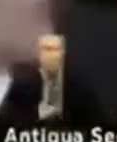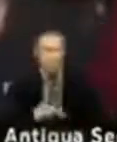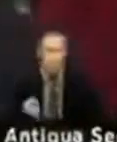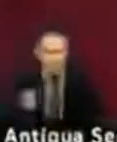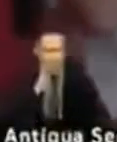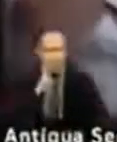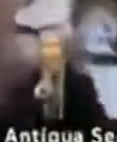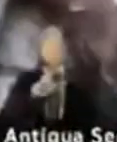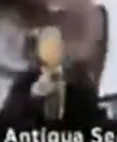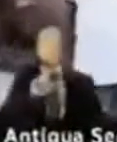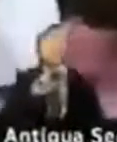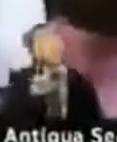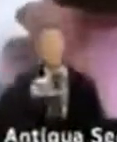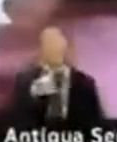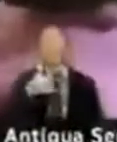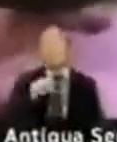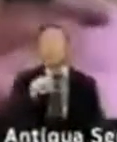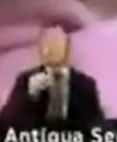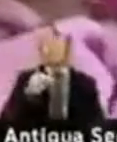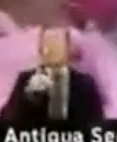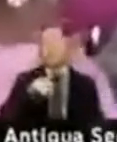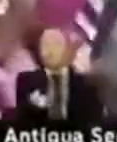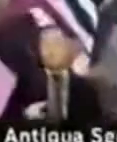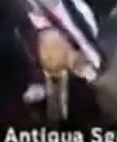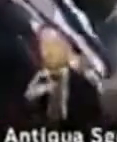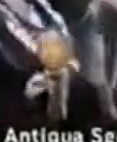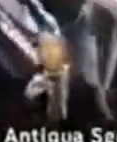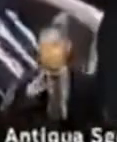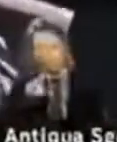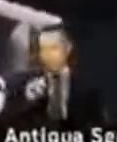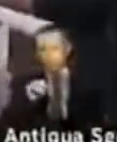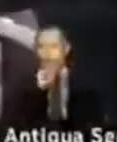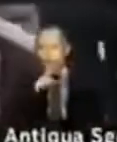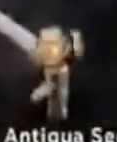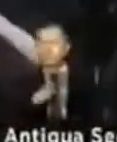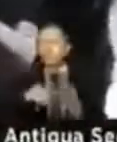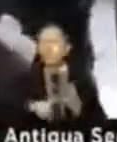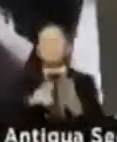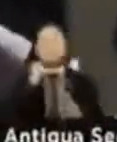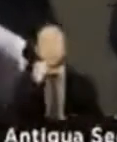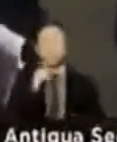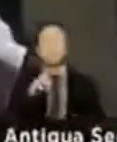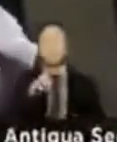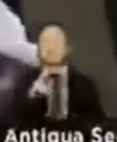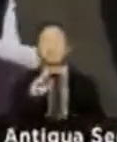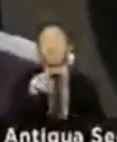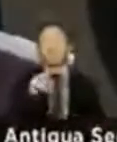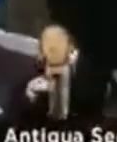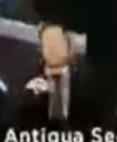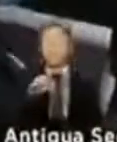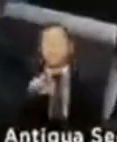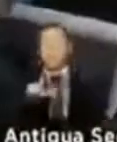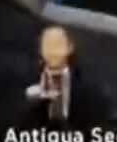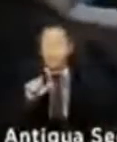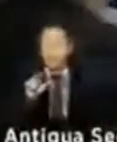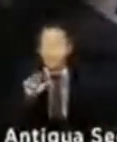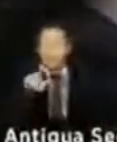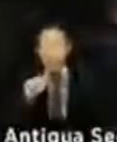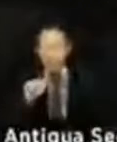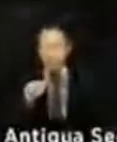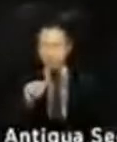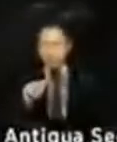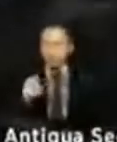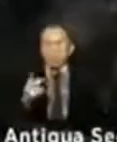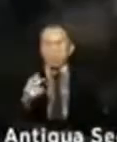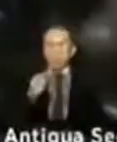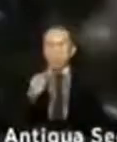de políticos le dio concesiones a estas grandes empresas y después, al terminar su gestión, se fueron a trabajar